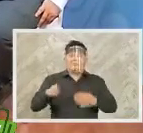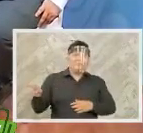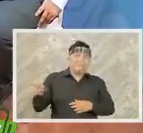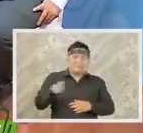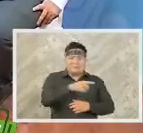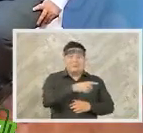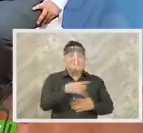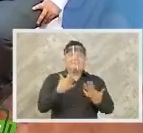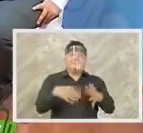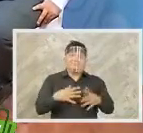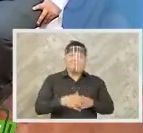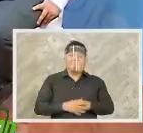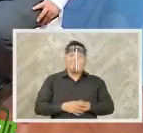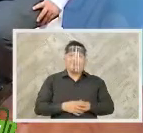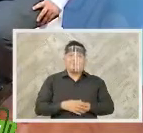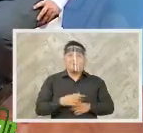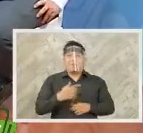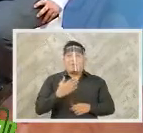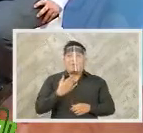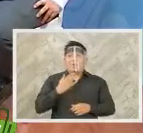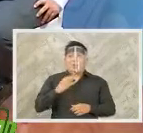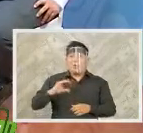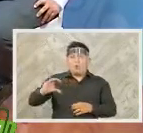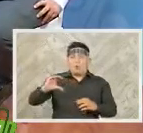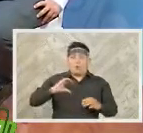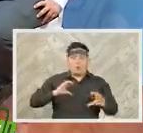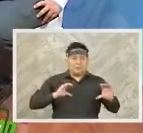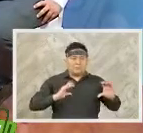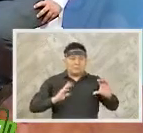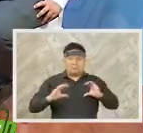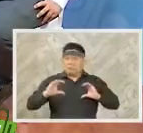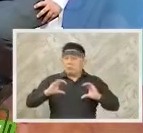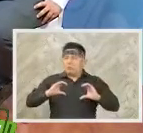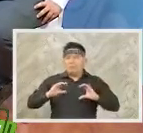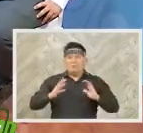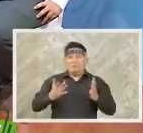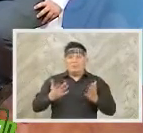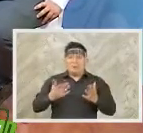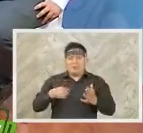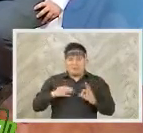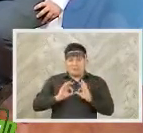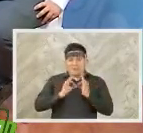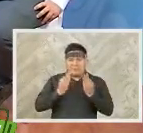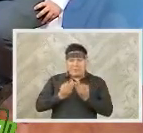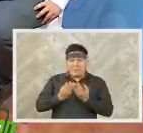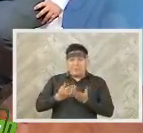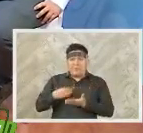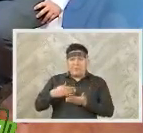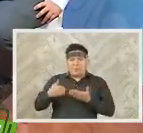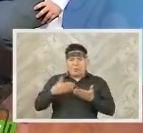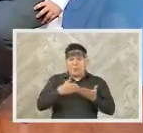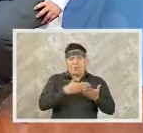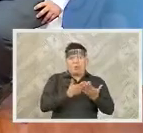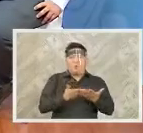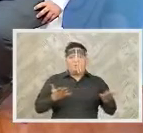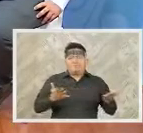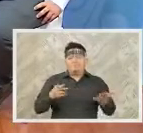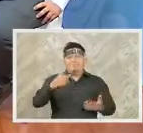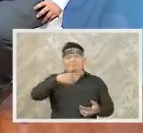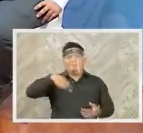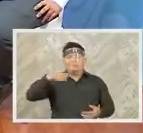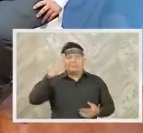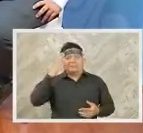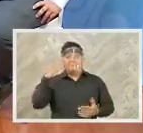afectados en los recursos que percibían para sus familias y para su sustento propio. Todos quisiéramos saber entonces, en esta